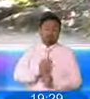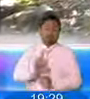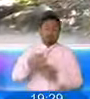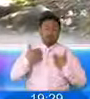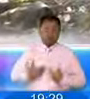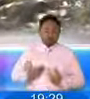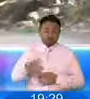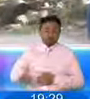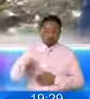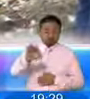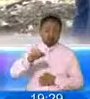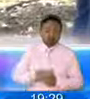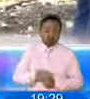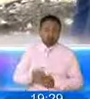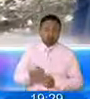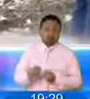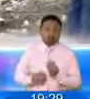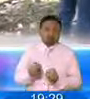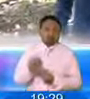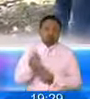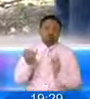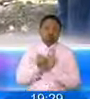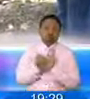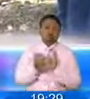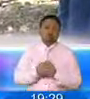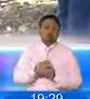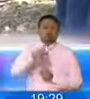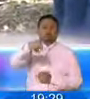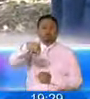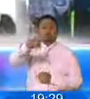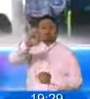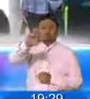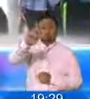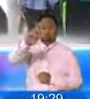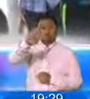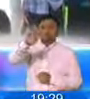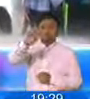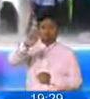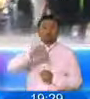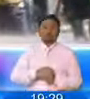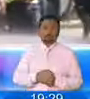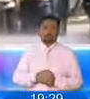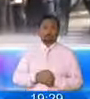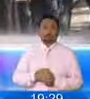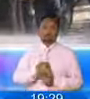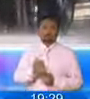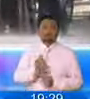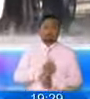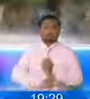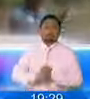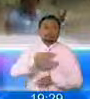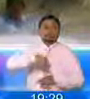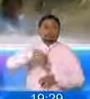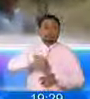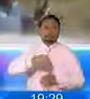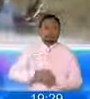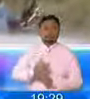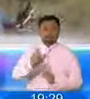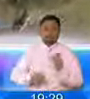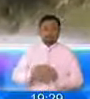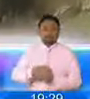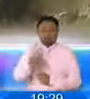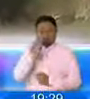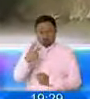años. El occiso solamente fue identificado como Pedro Cedeño, oriundo de la provincia de Manabí. Quienes lo habían visto por el